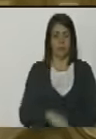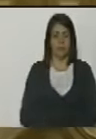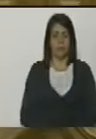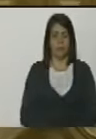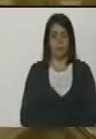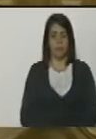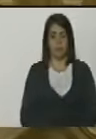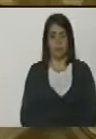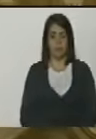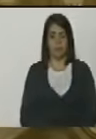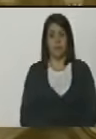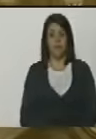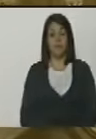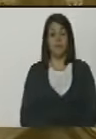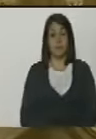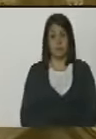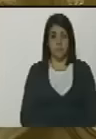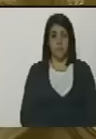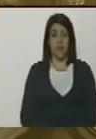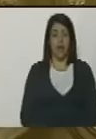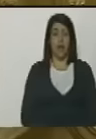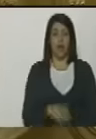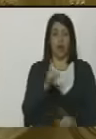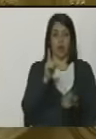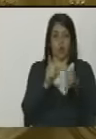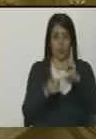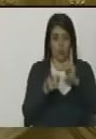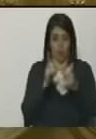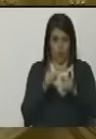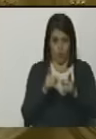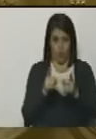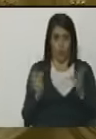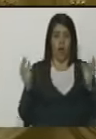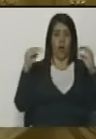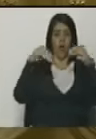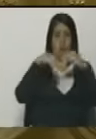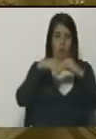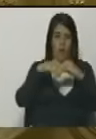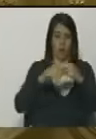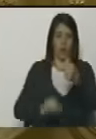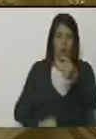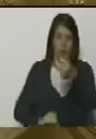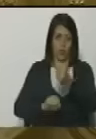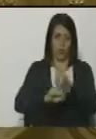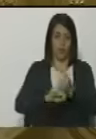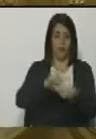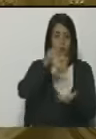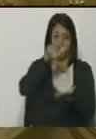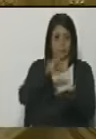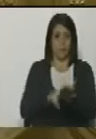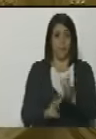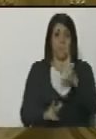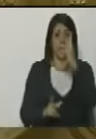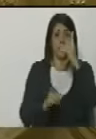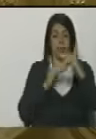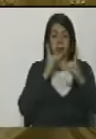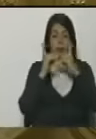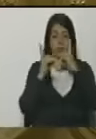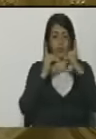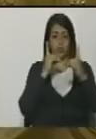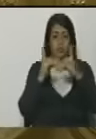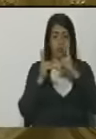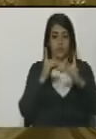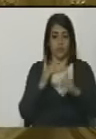Venezuela, aquellas y aquellos que estén a favor de aprobar en primera